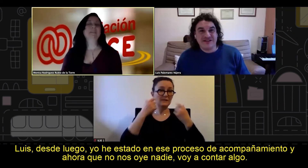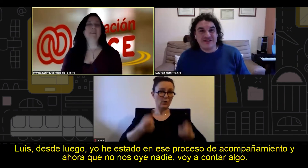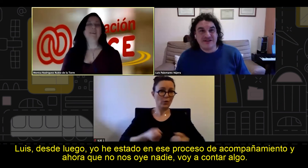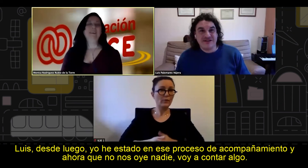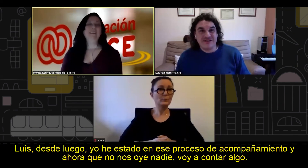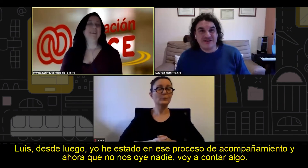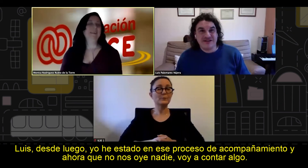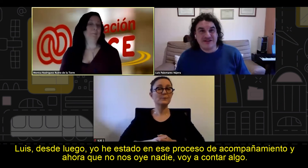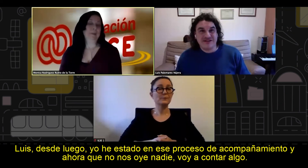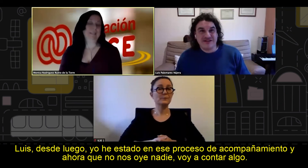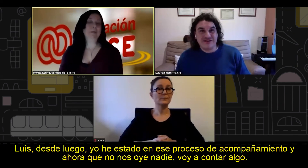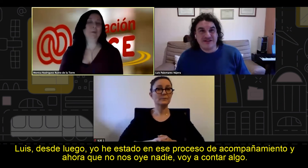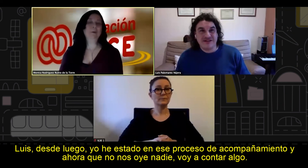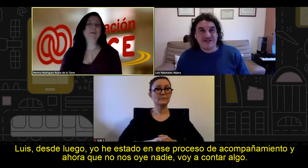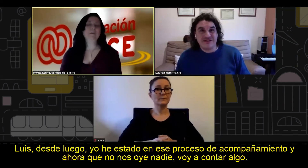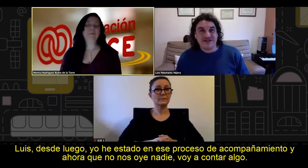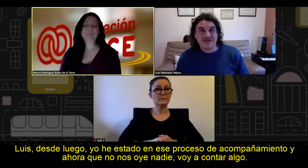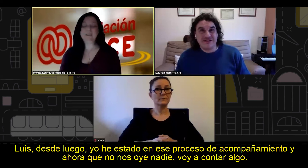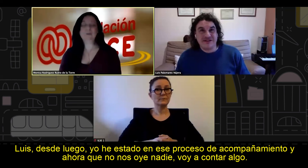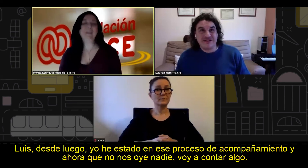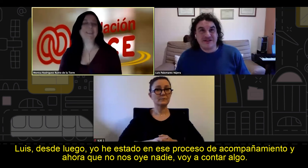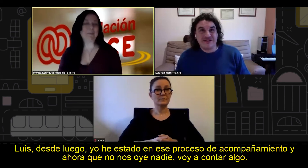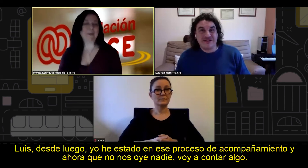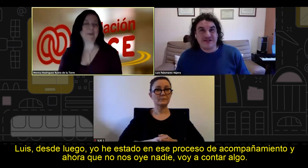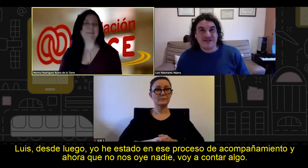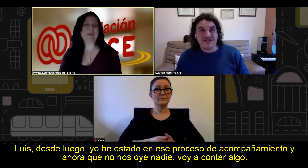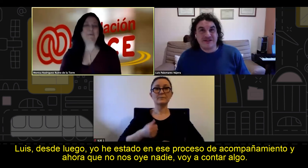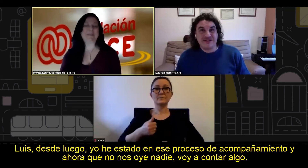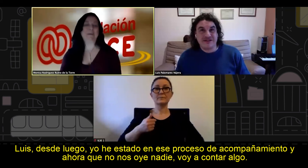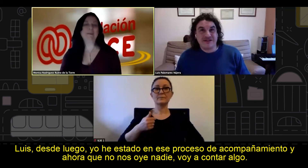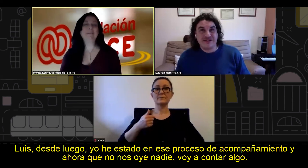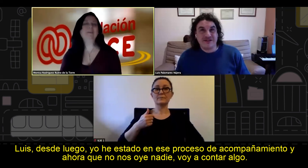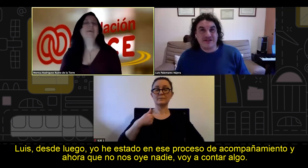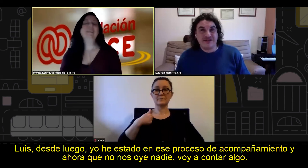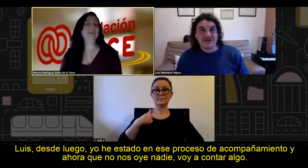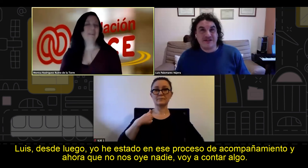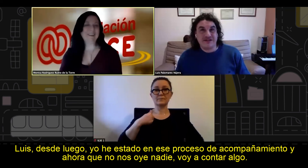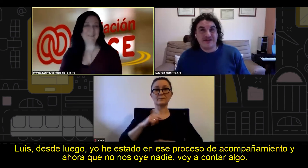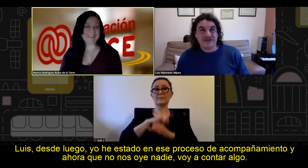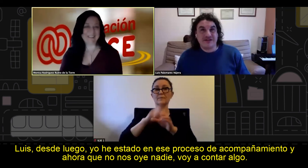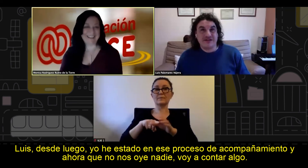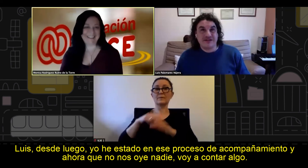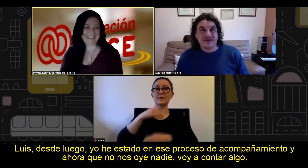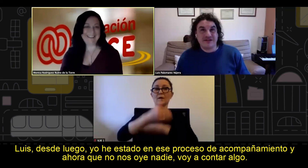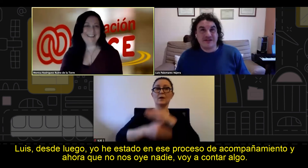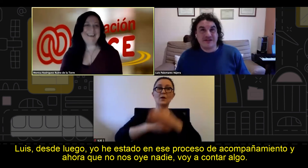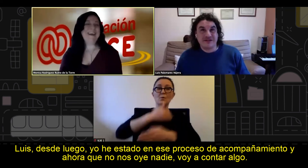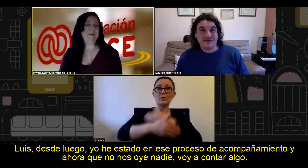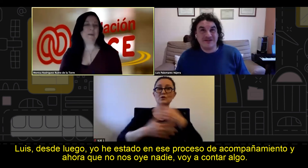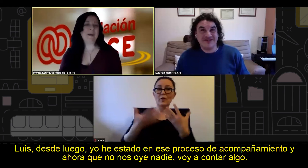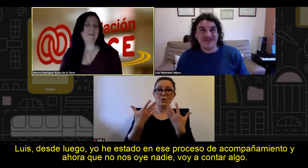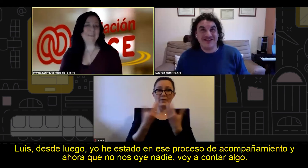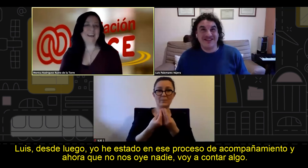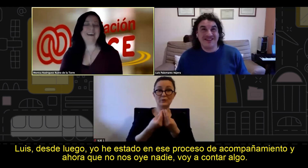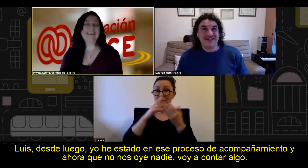Luis, desde luego yo he estado en ese proceso de acompañamiento y ahora que no nos oye nadie, voy